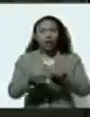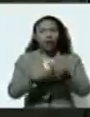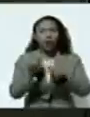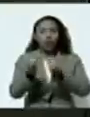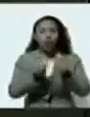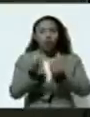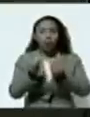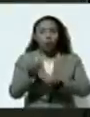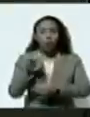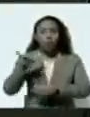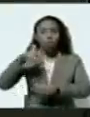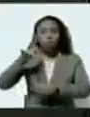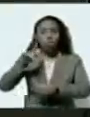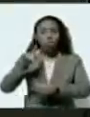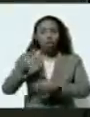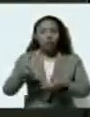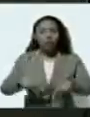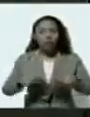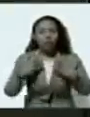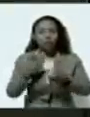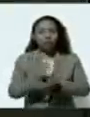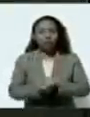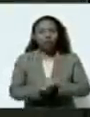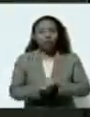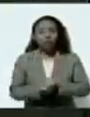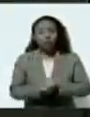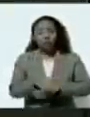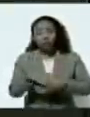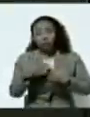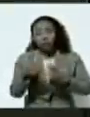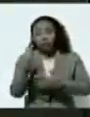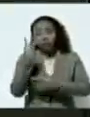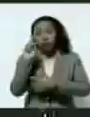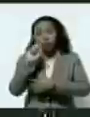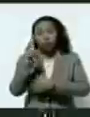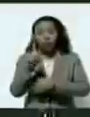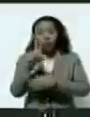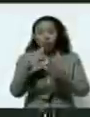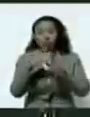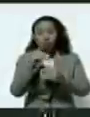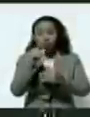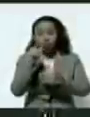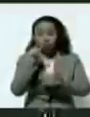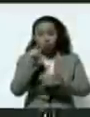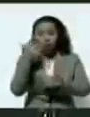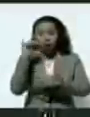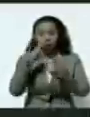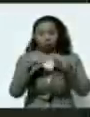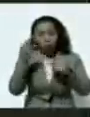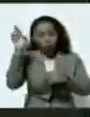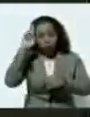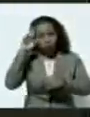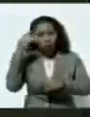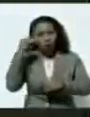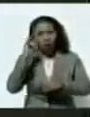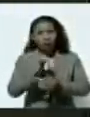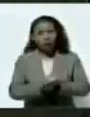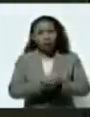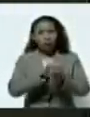la marioneta de vida. En cuanto a tu segunda pregunta, tú tienes toda la razón, y esa